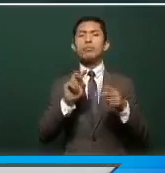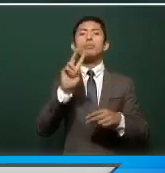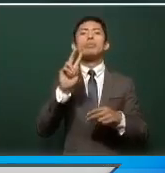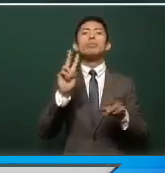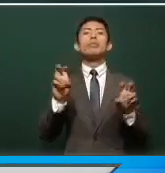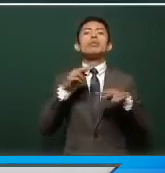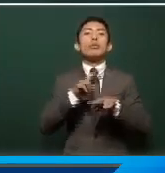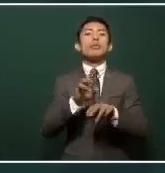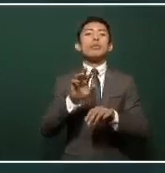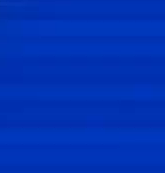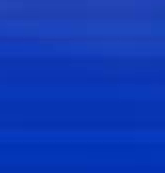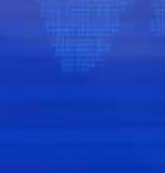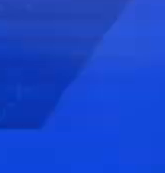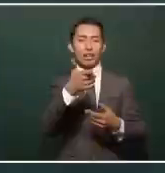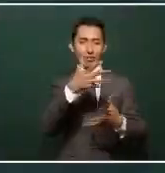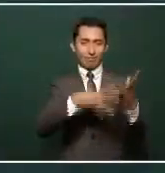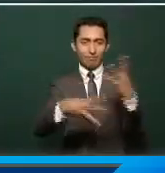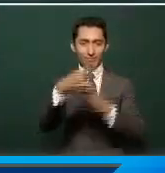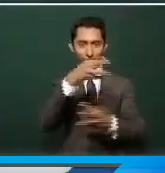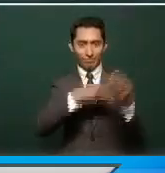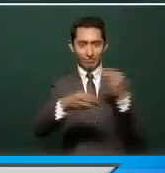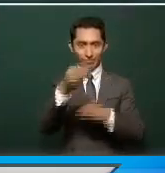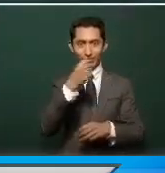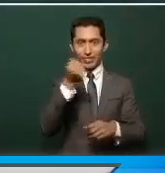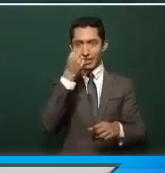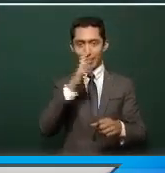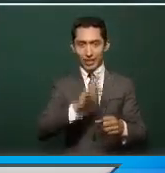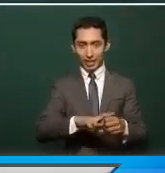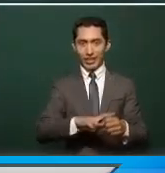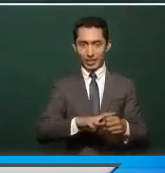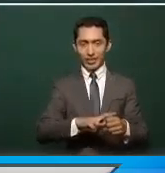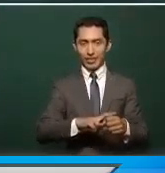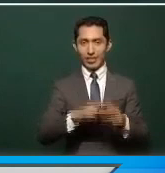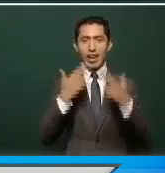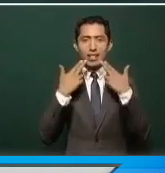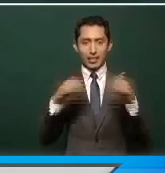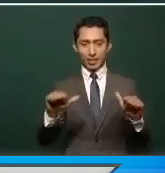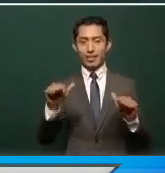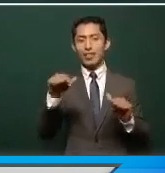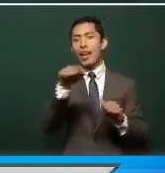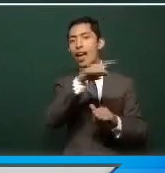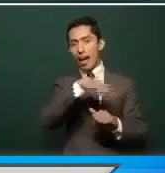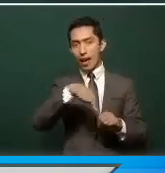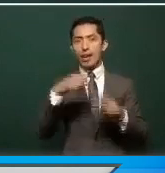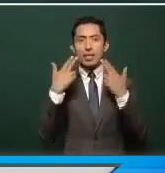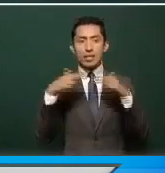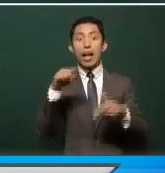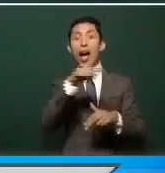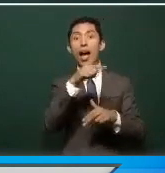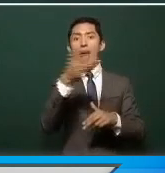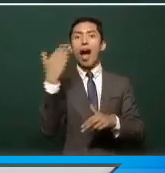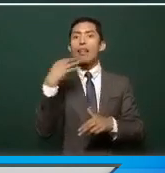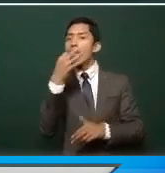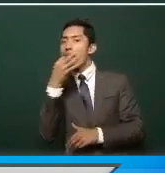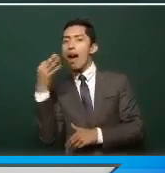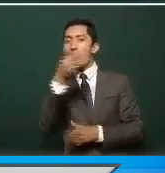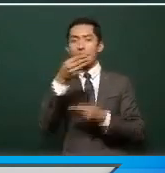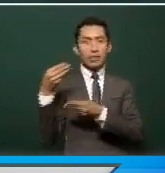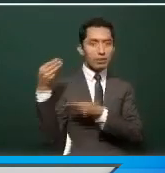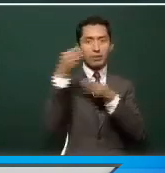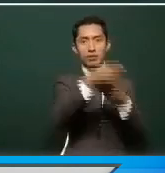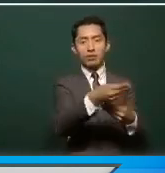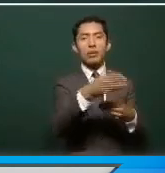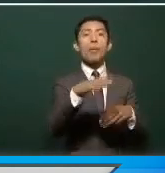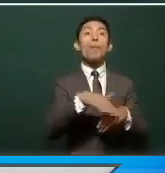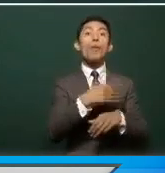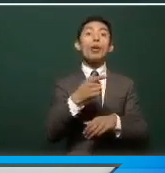prioridad encontrar su paradero. Universidad de Hidalgo. Acerca de un movimiento de